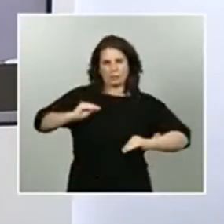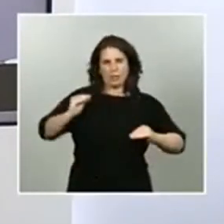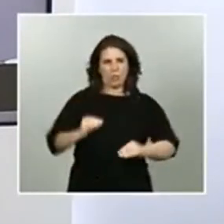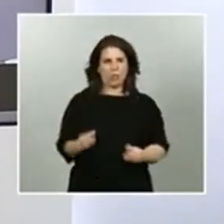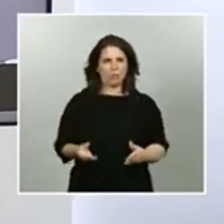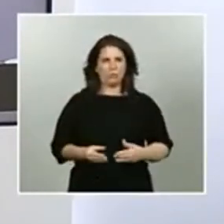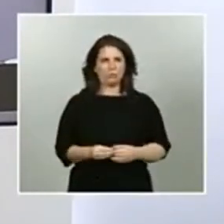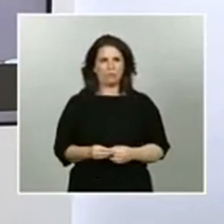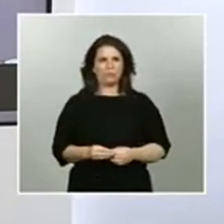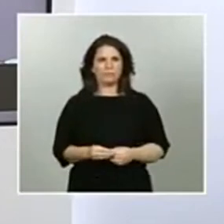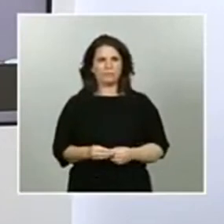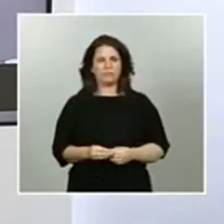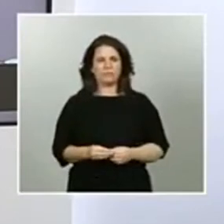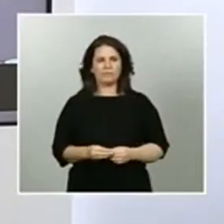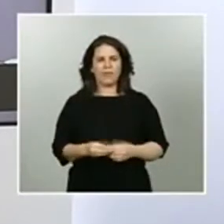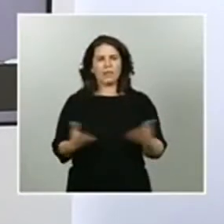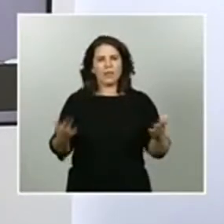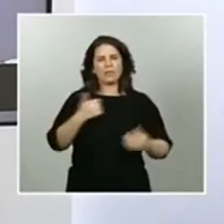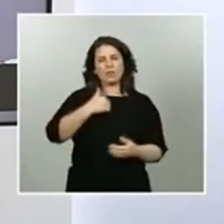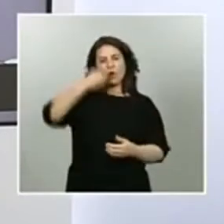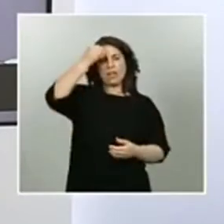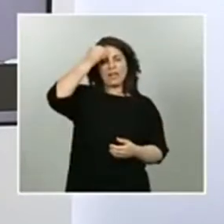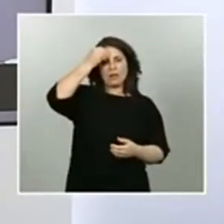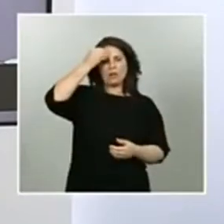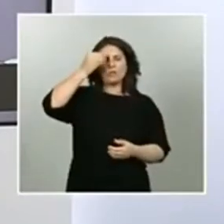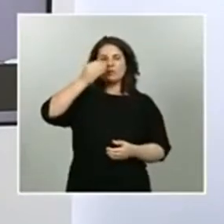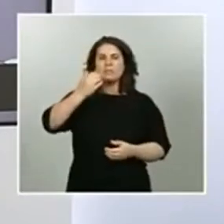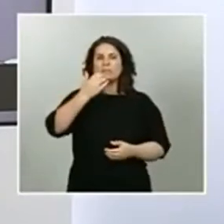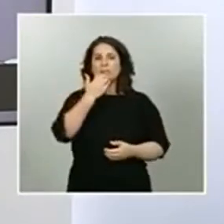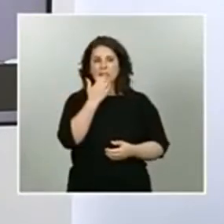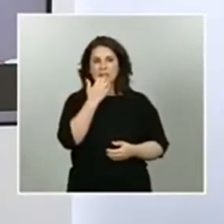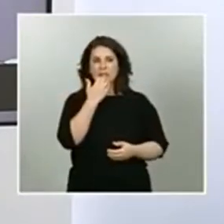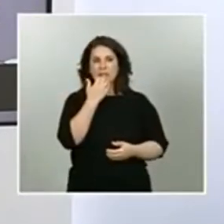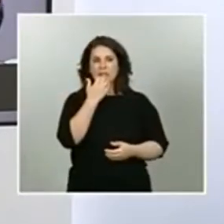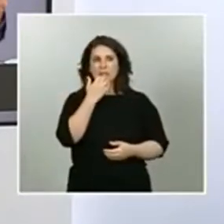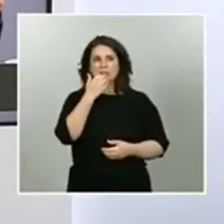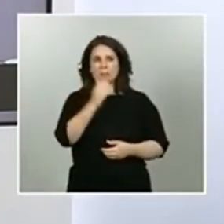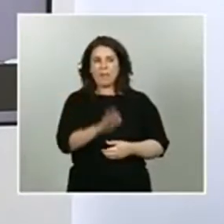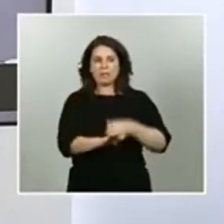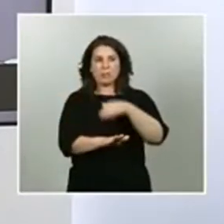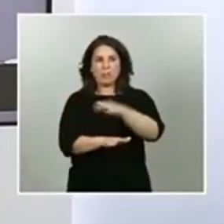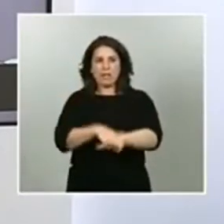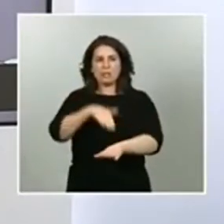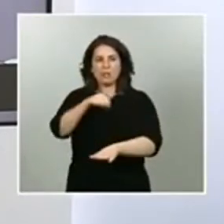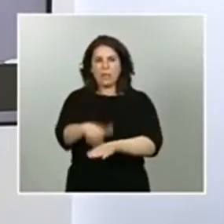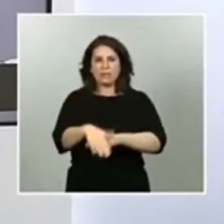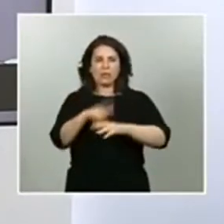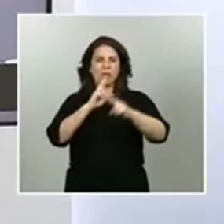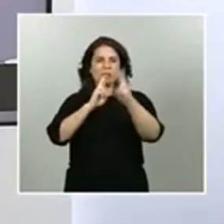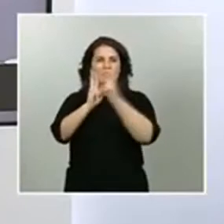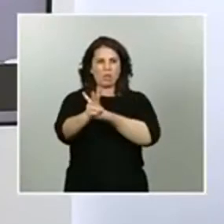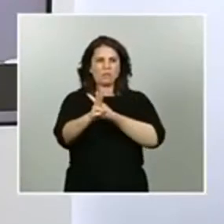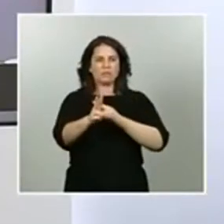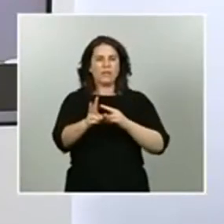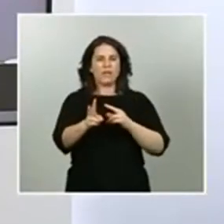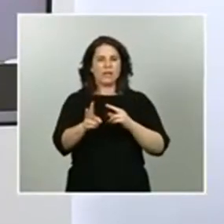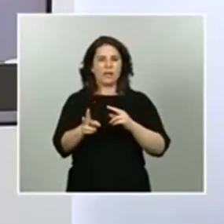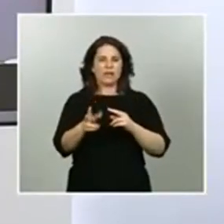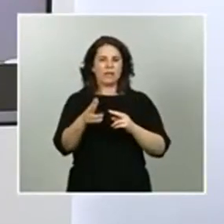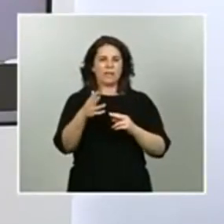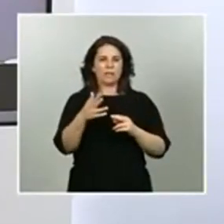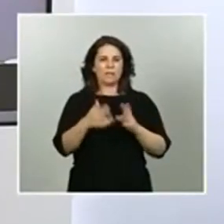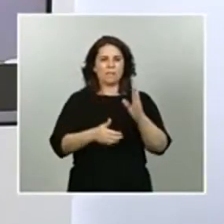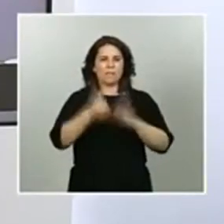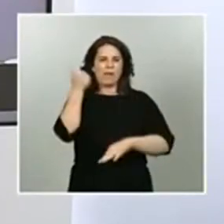Entonces, creo que si vamos dando pasos en una respuesta comunitaria a este tipo